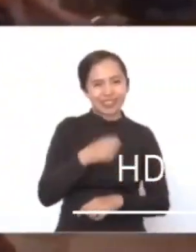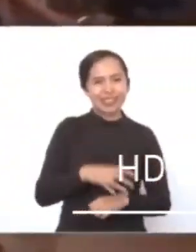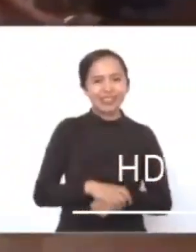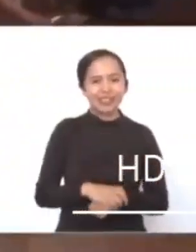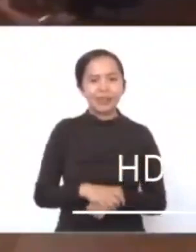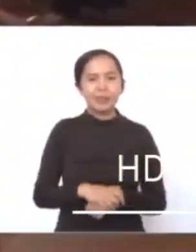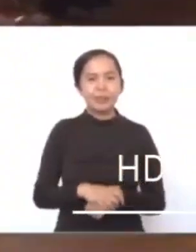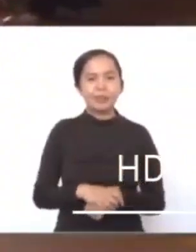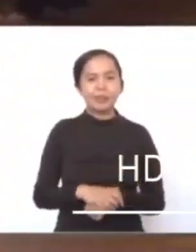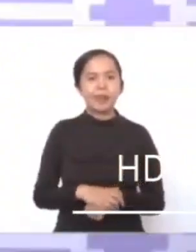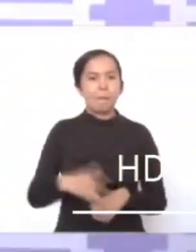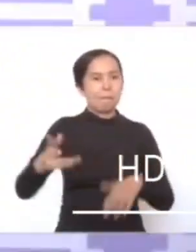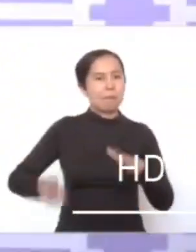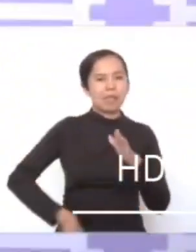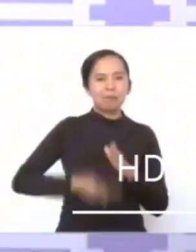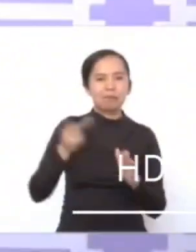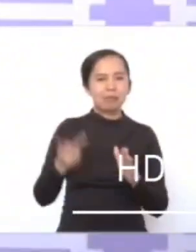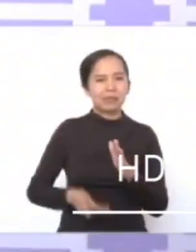por la constante.